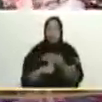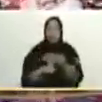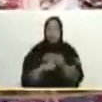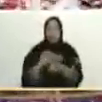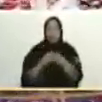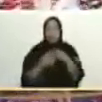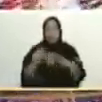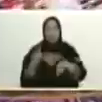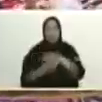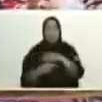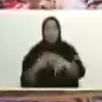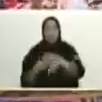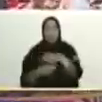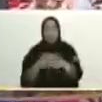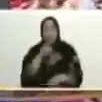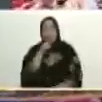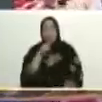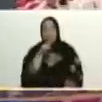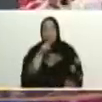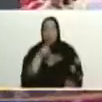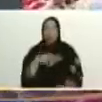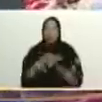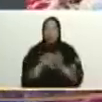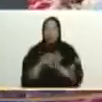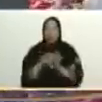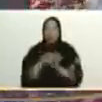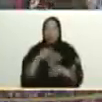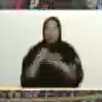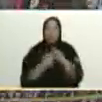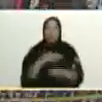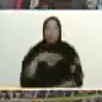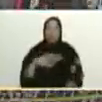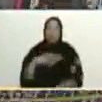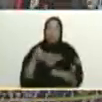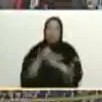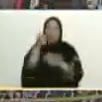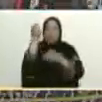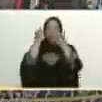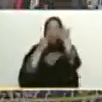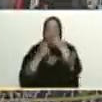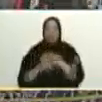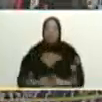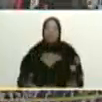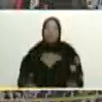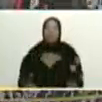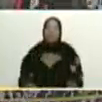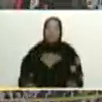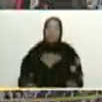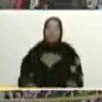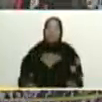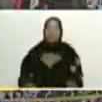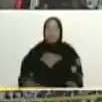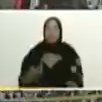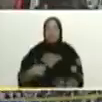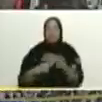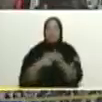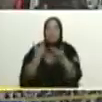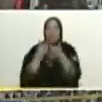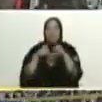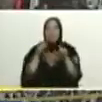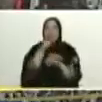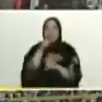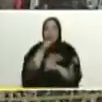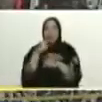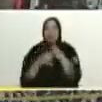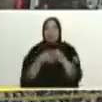suprema a la revolución, la lealtad suprema al comandante Hugo Chávez, la lealtad suprema a los libertadores de